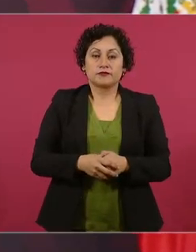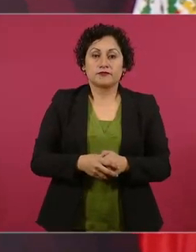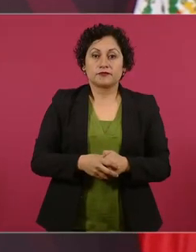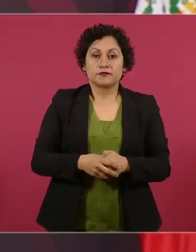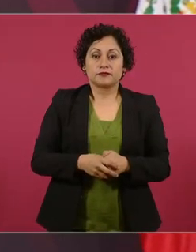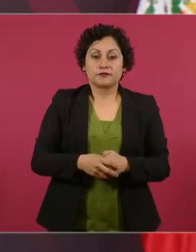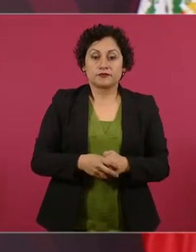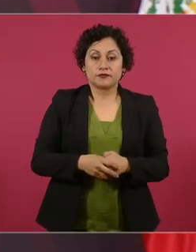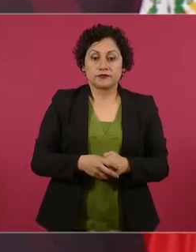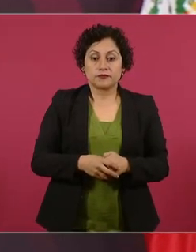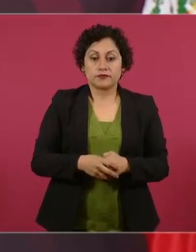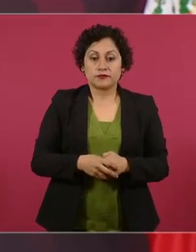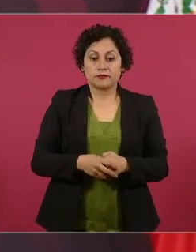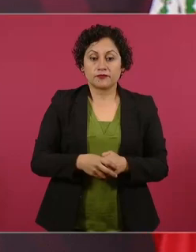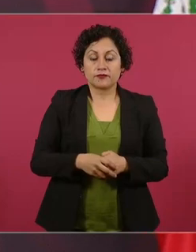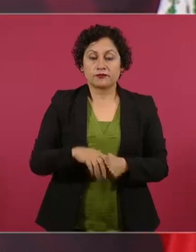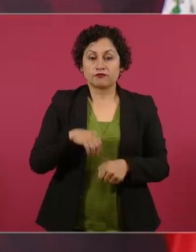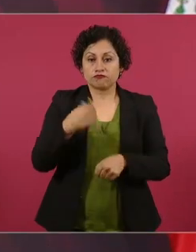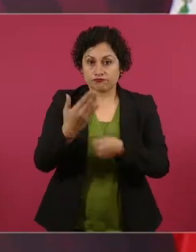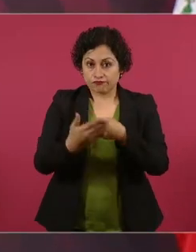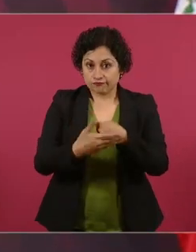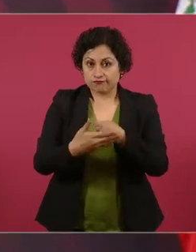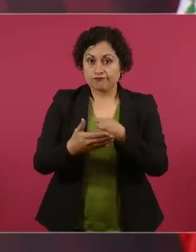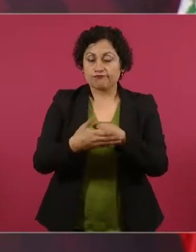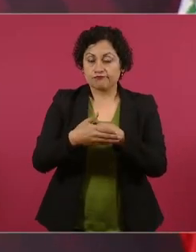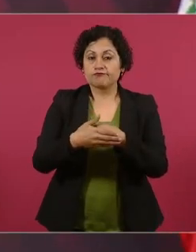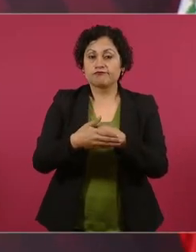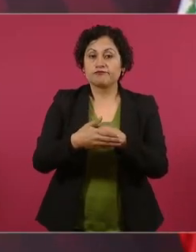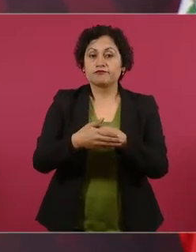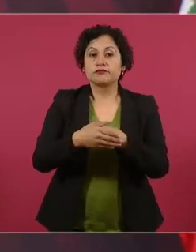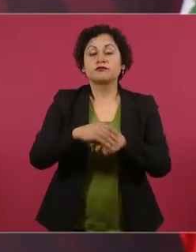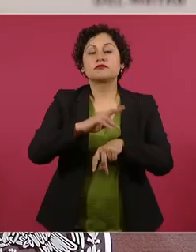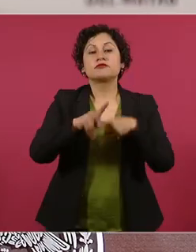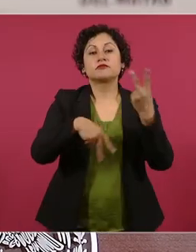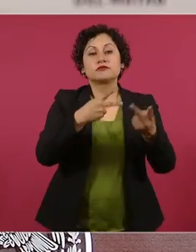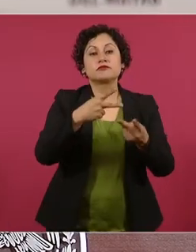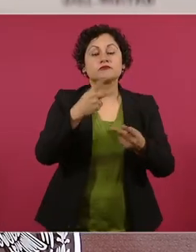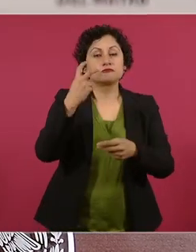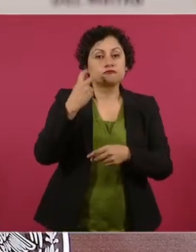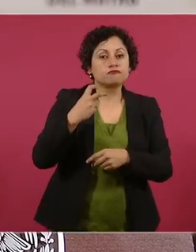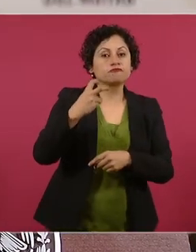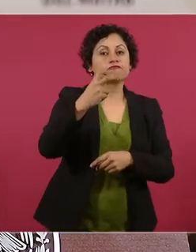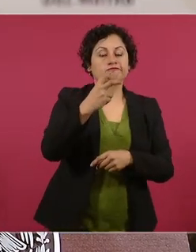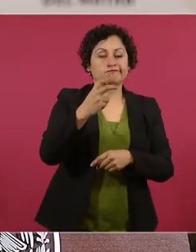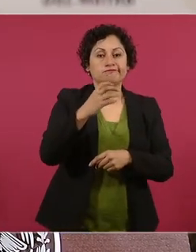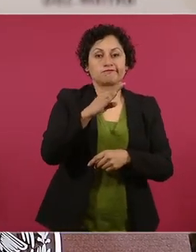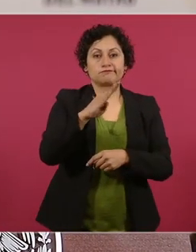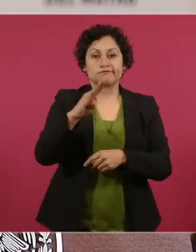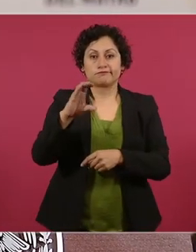también a visitar Baja California Sur,